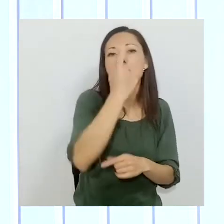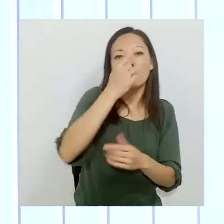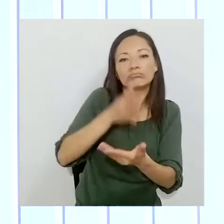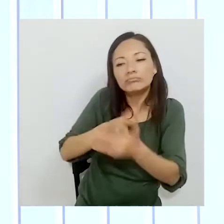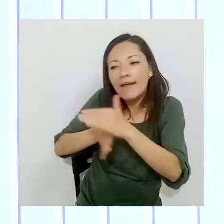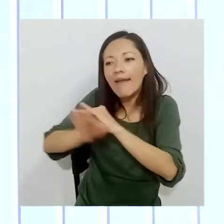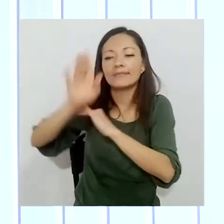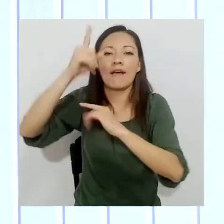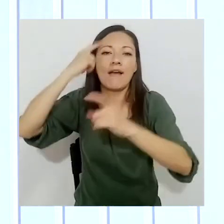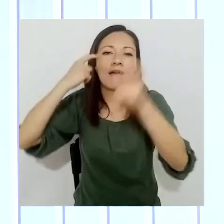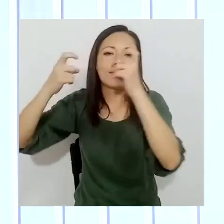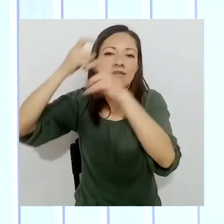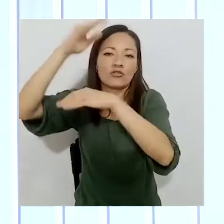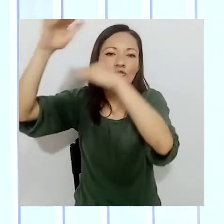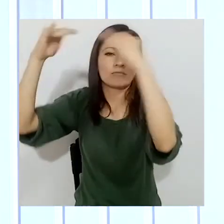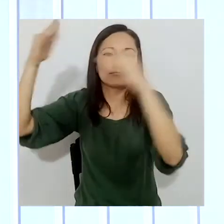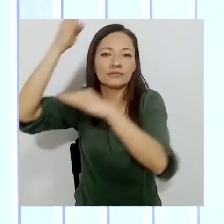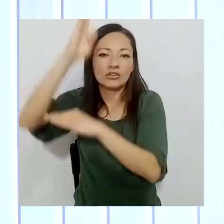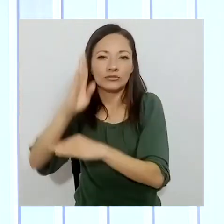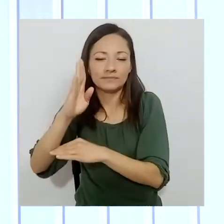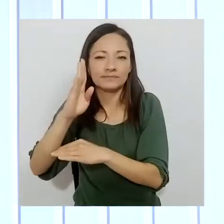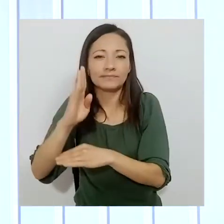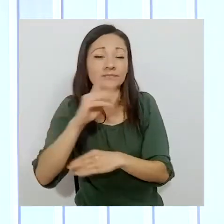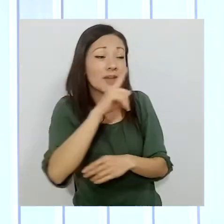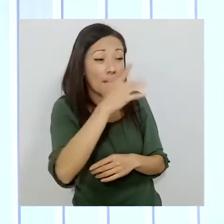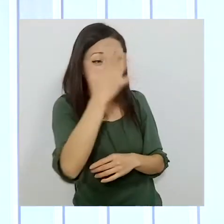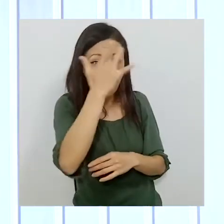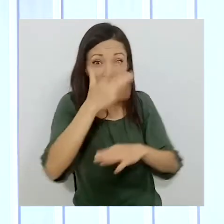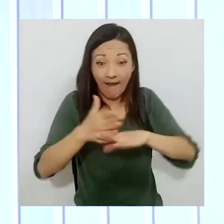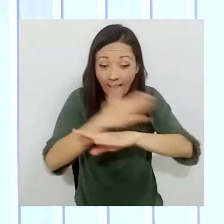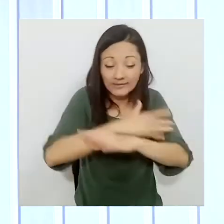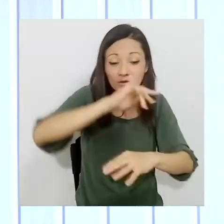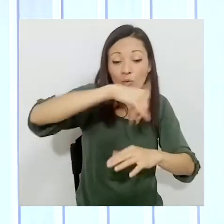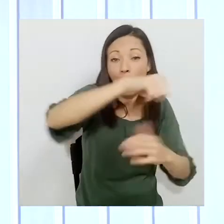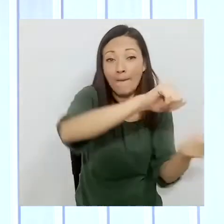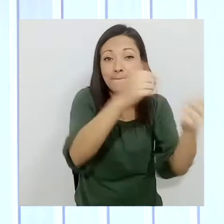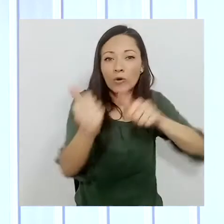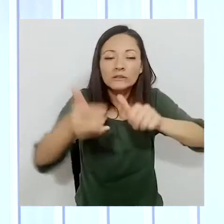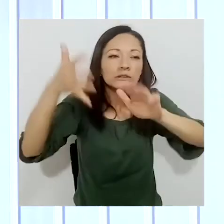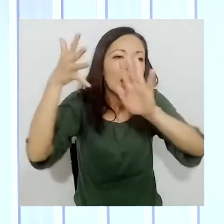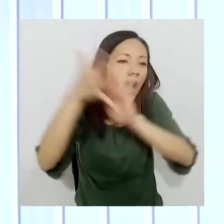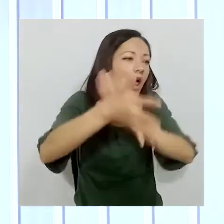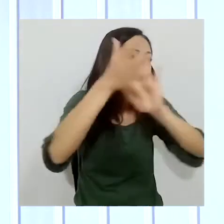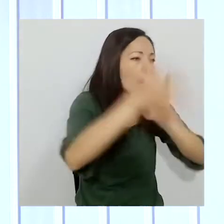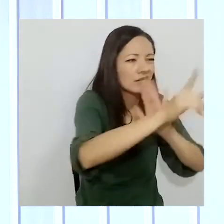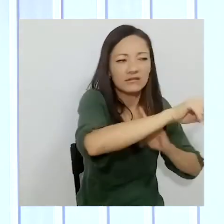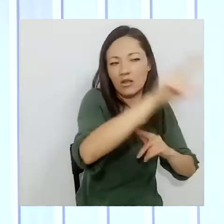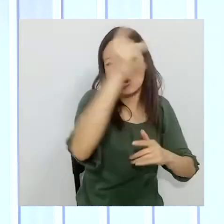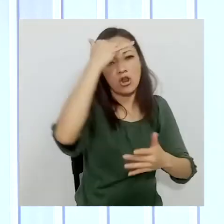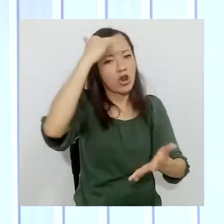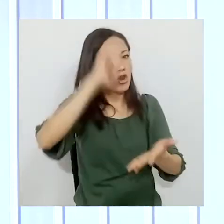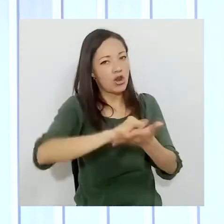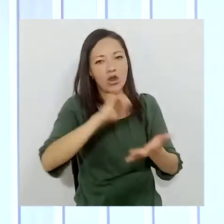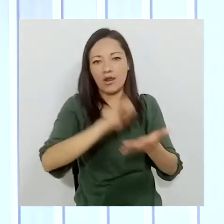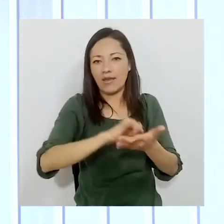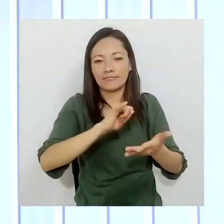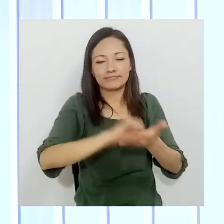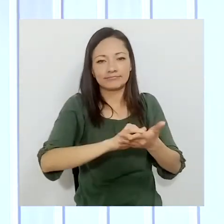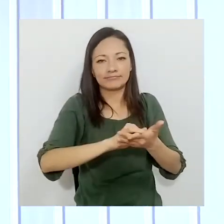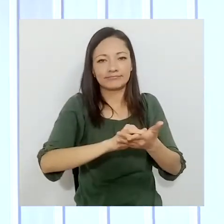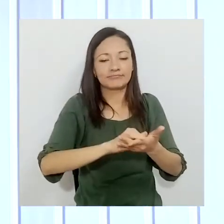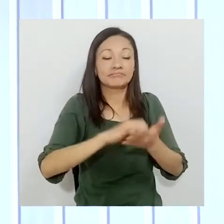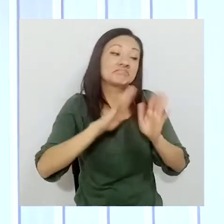justicia y no le creísteis, pero los publicanos y las rameras le creyeron, y vosotros viendo esto no